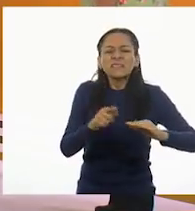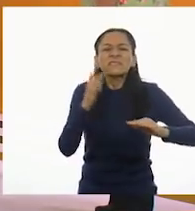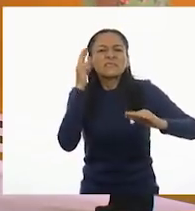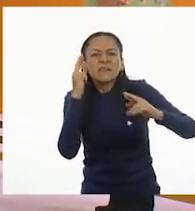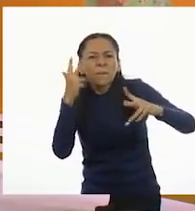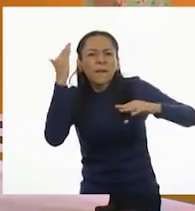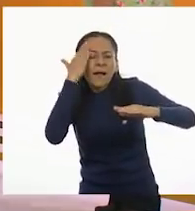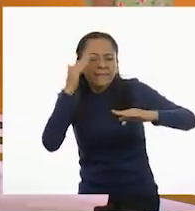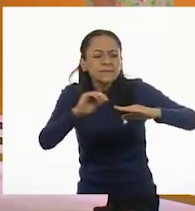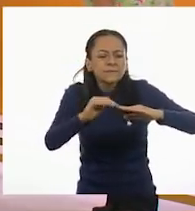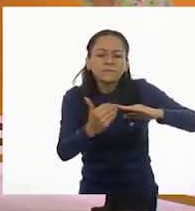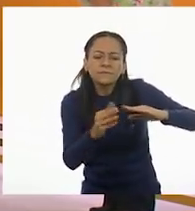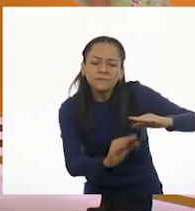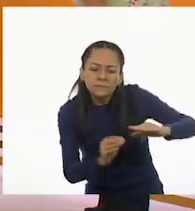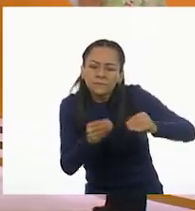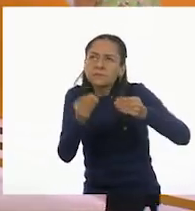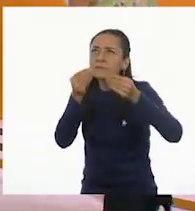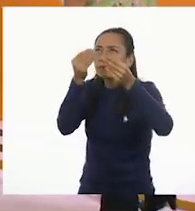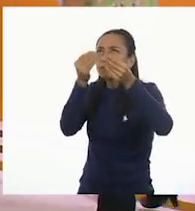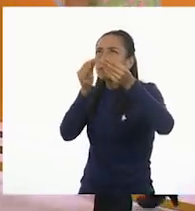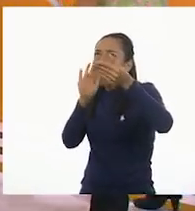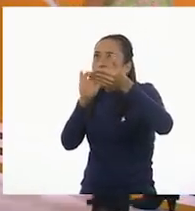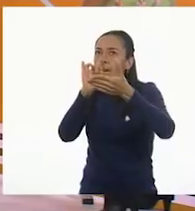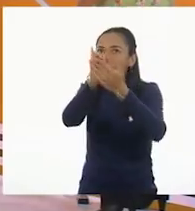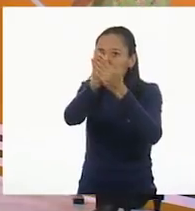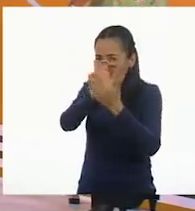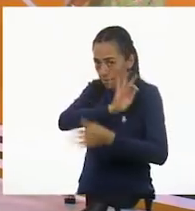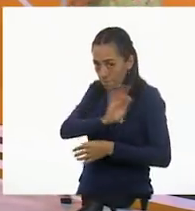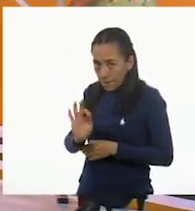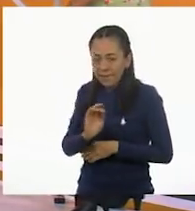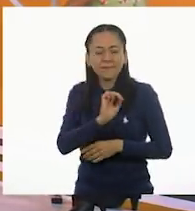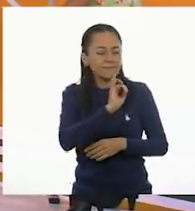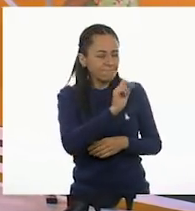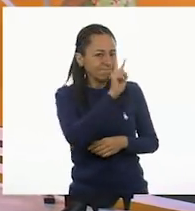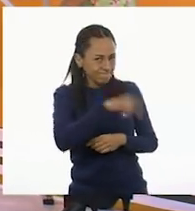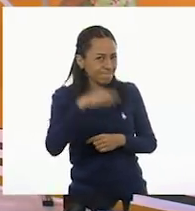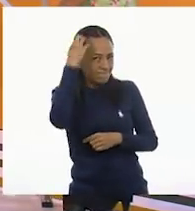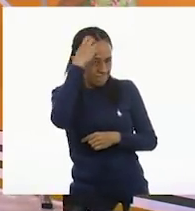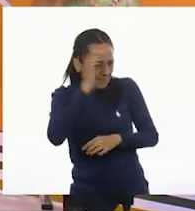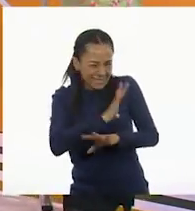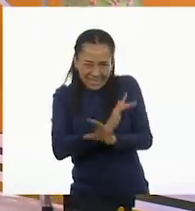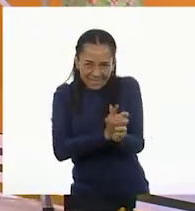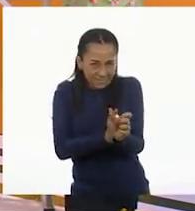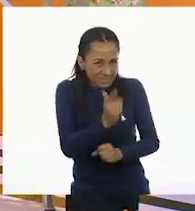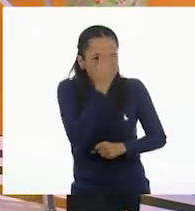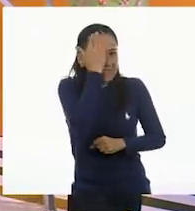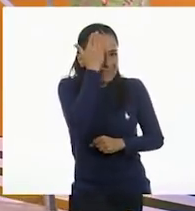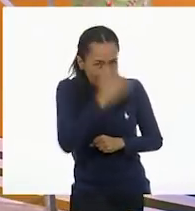rompecabezas que ya descifró Panchito. Muy la bien. Voy a poner de este lado, ¿le parece, maestra? Perfecto, vamos a...